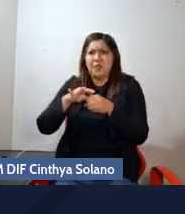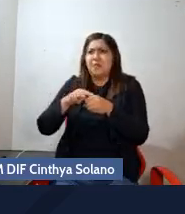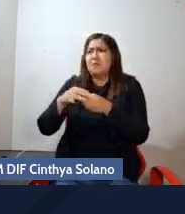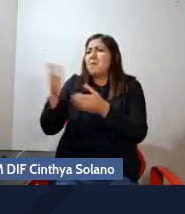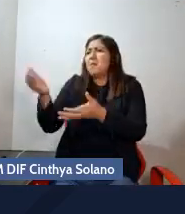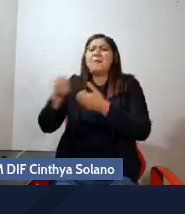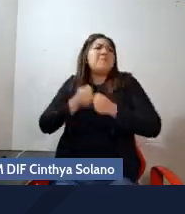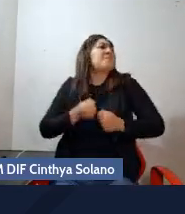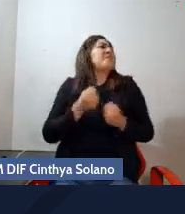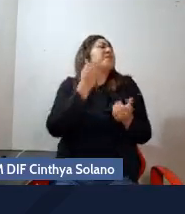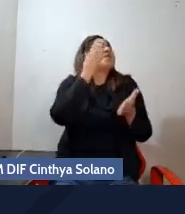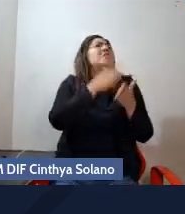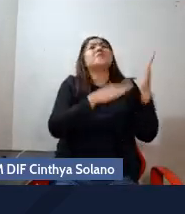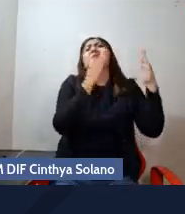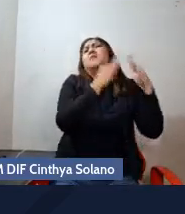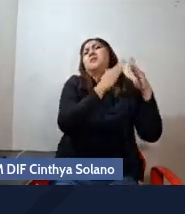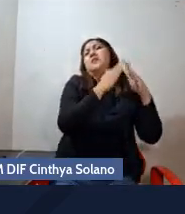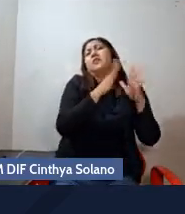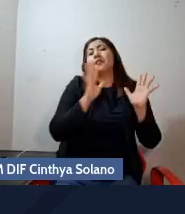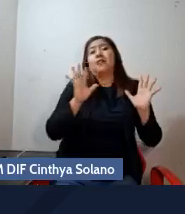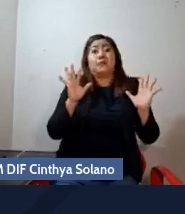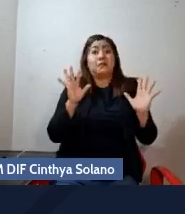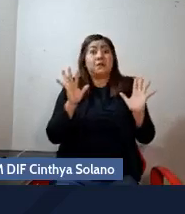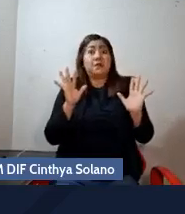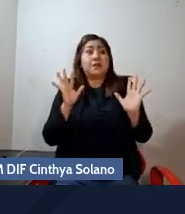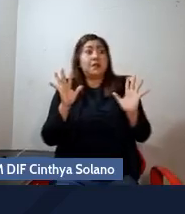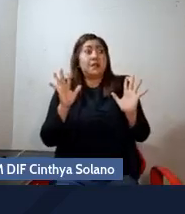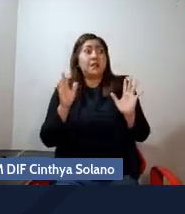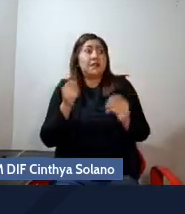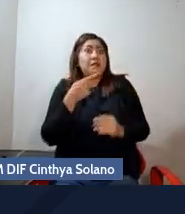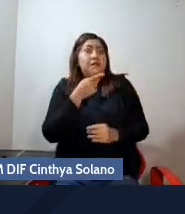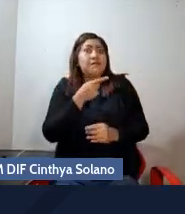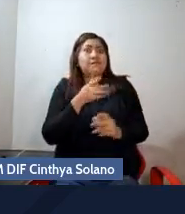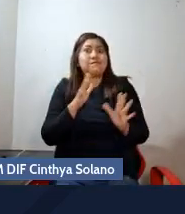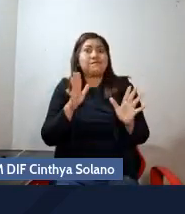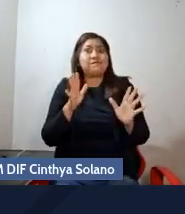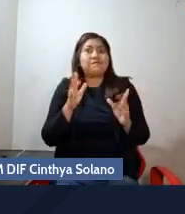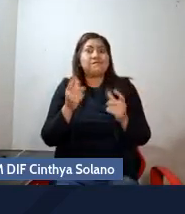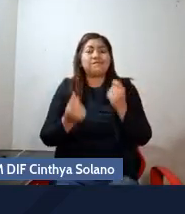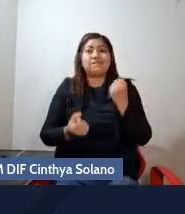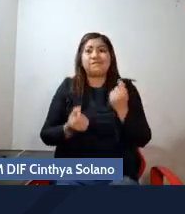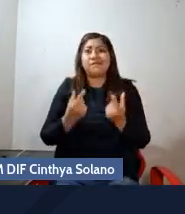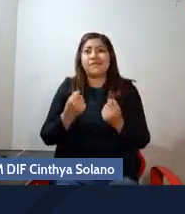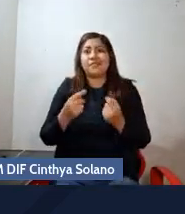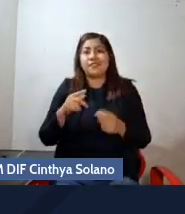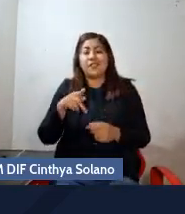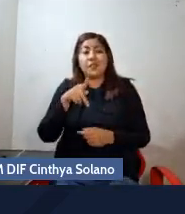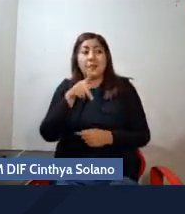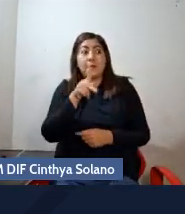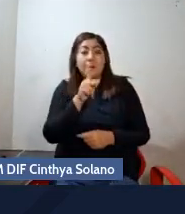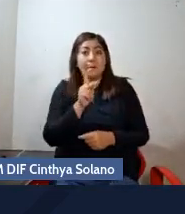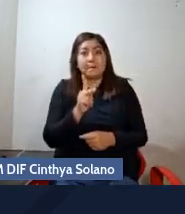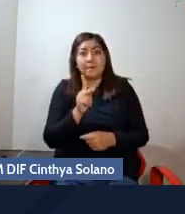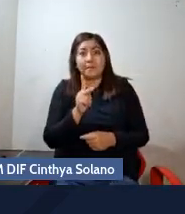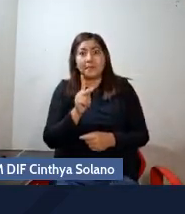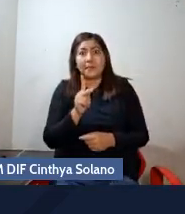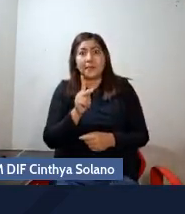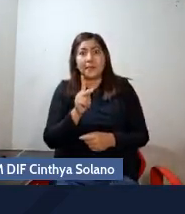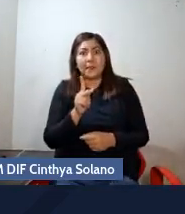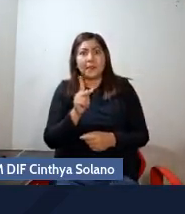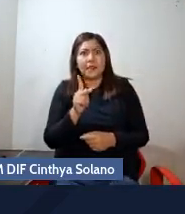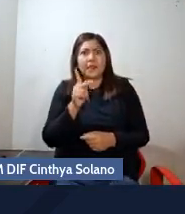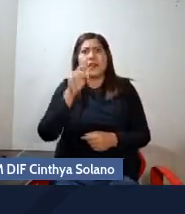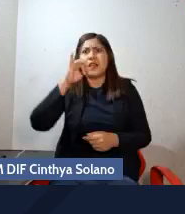cierta parte la persona? Por supuesto que sí. Sin embargo, también hay que dejar muy claro que sí, es con nuestros impuestos que se